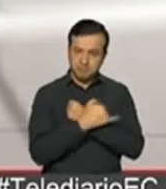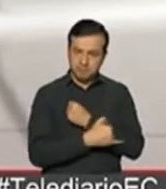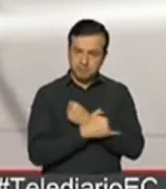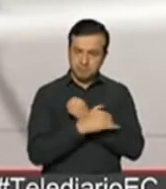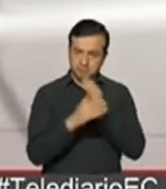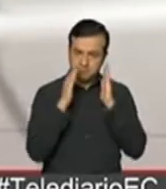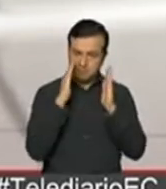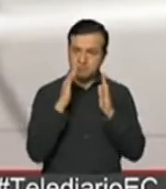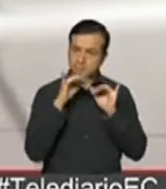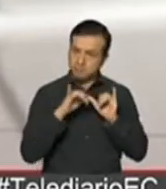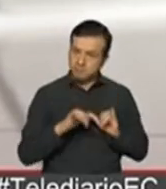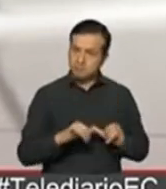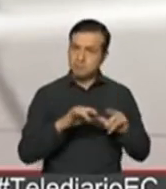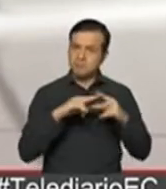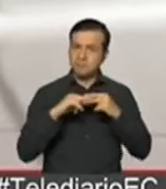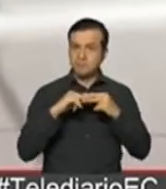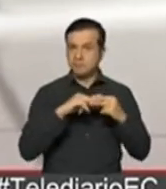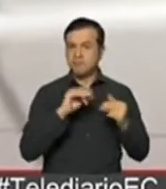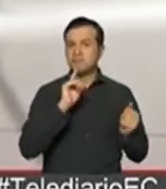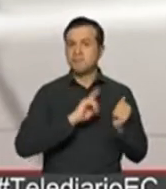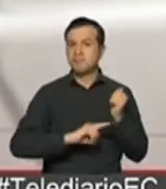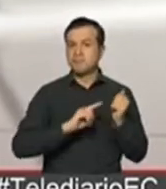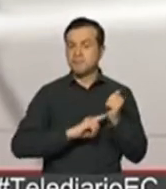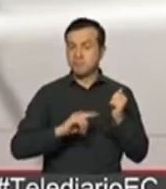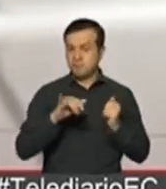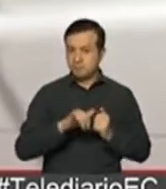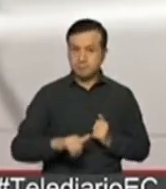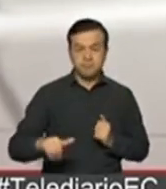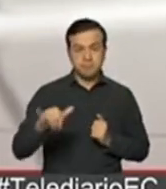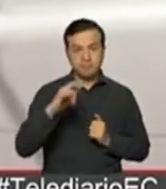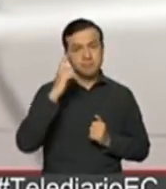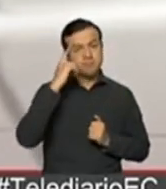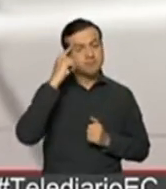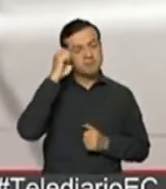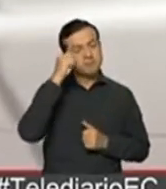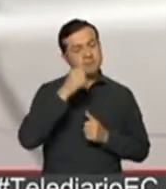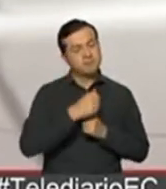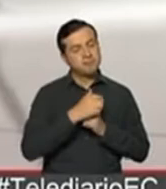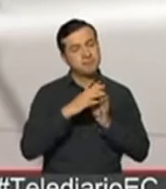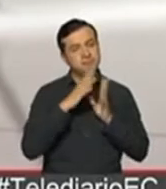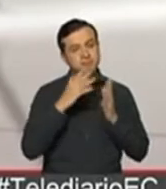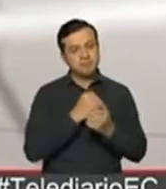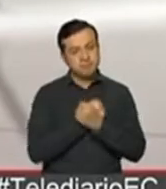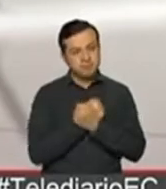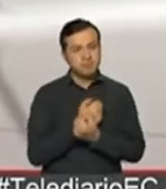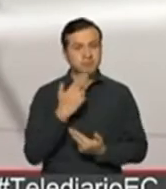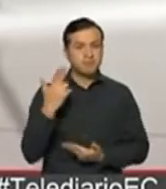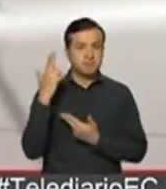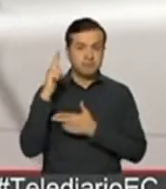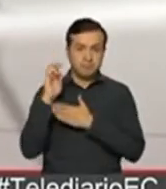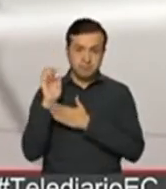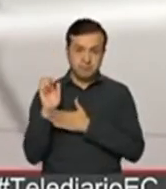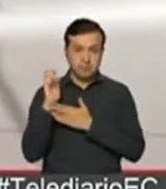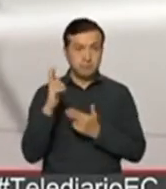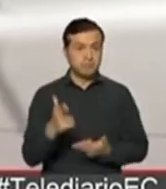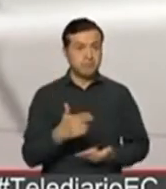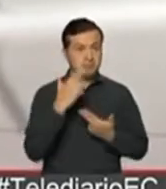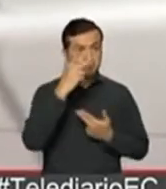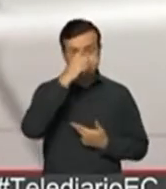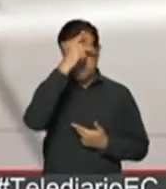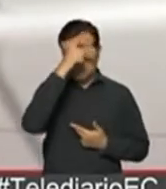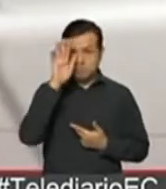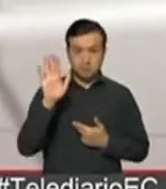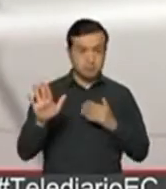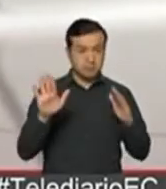también en mantener esa relación de hermanos y recordar con profundo amor tanto al soldado ecuatoriano como al soldado peruano